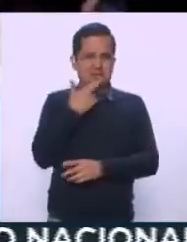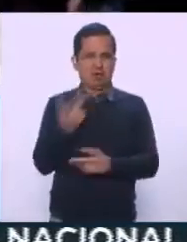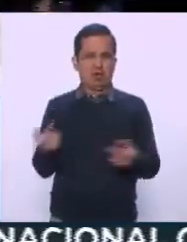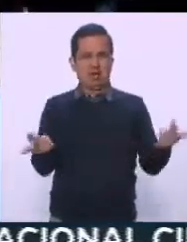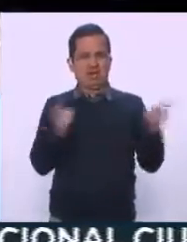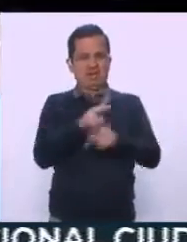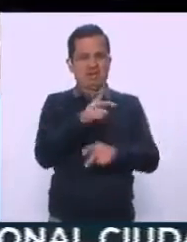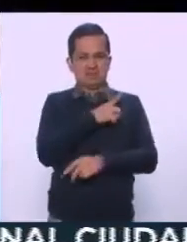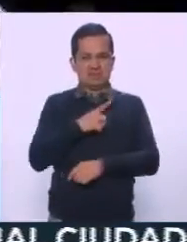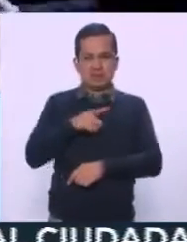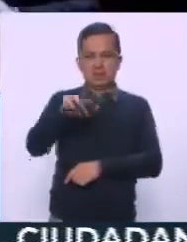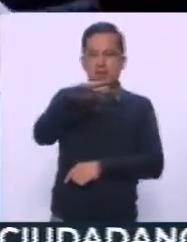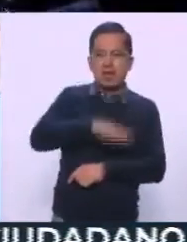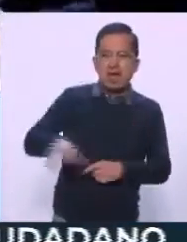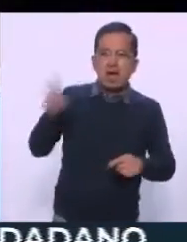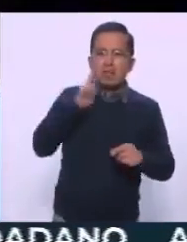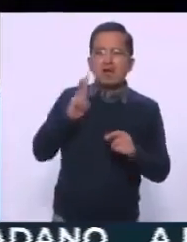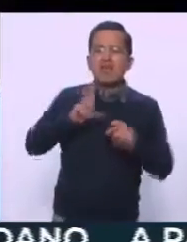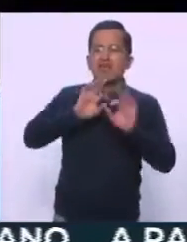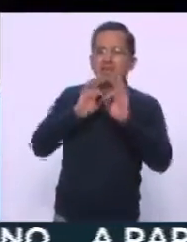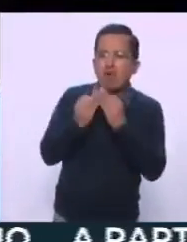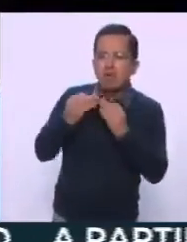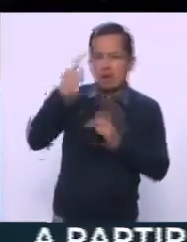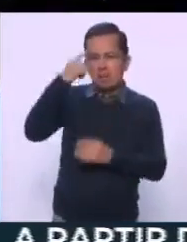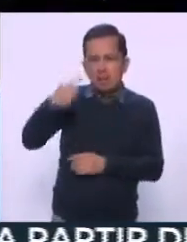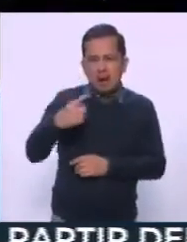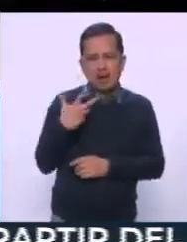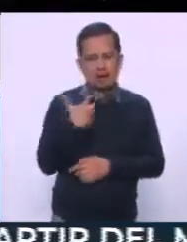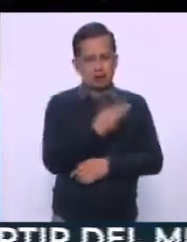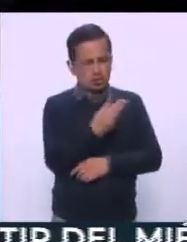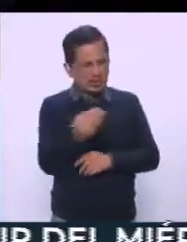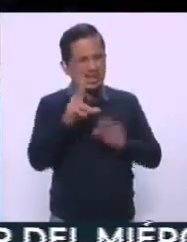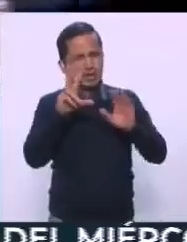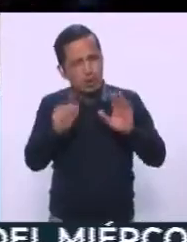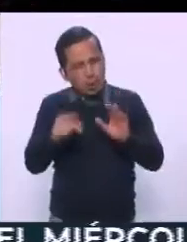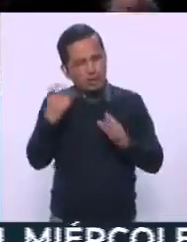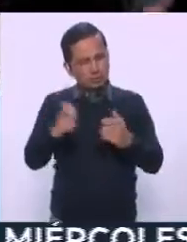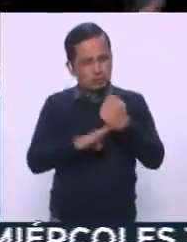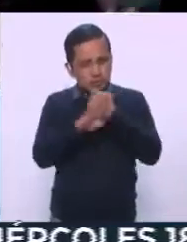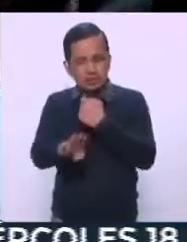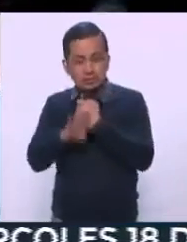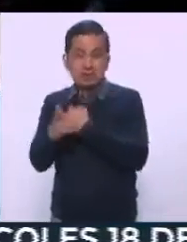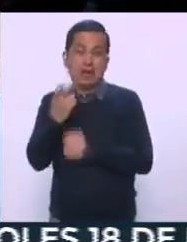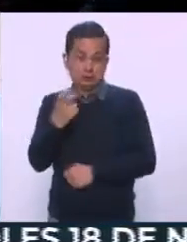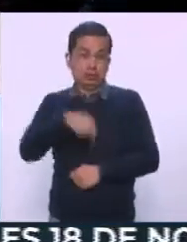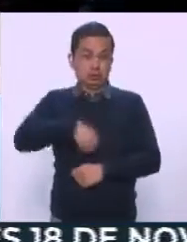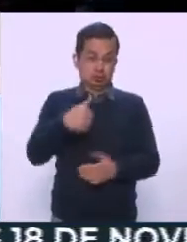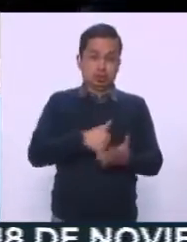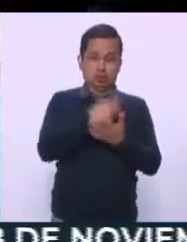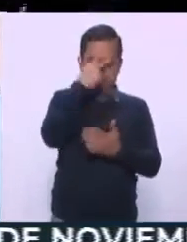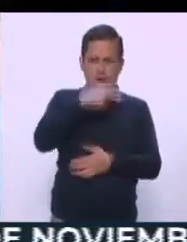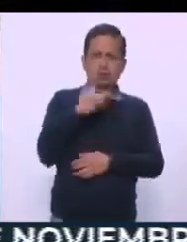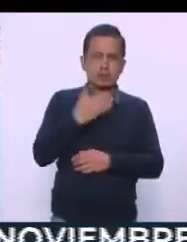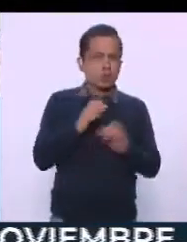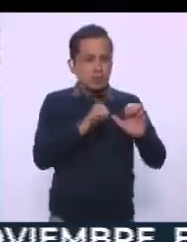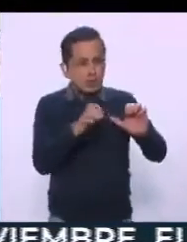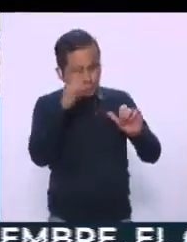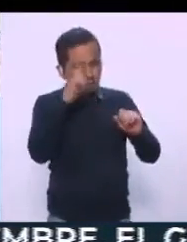que no exista el contagio, que es la posición que ha tomado la Ciudad de México en contraste con estas